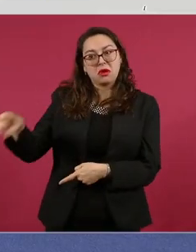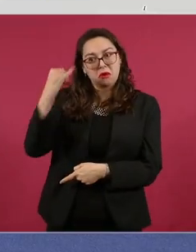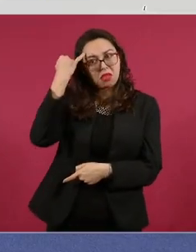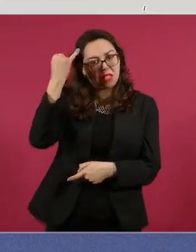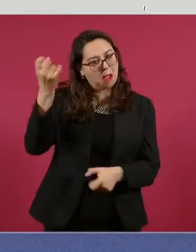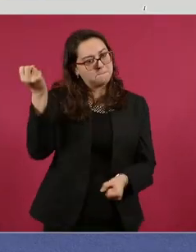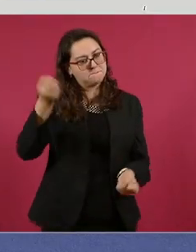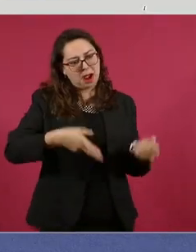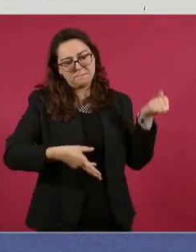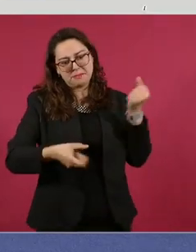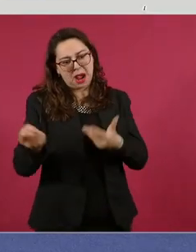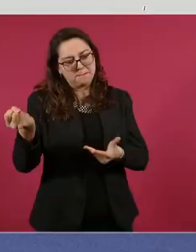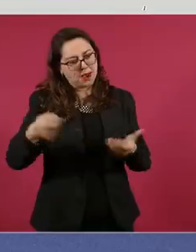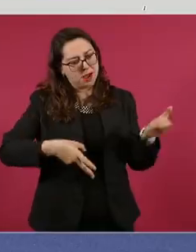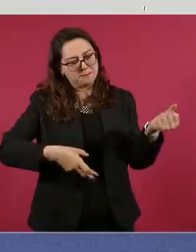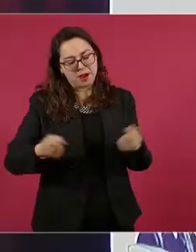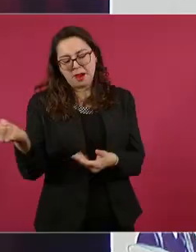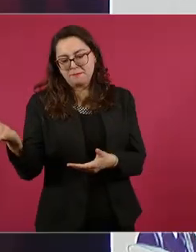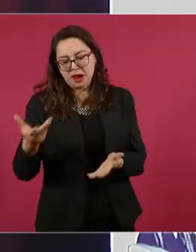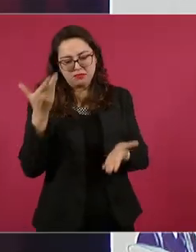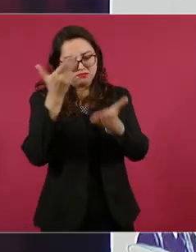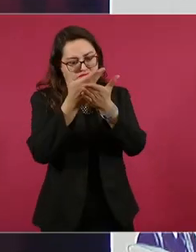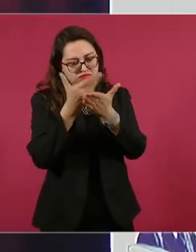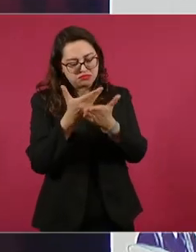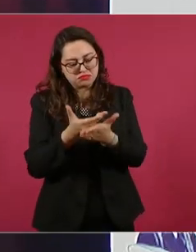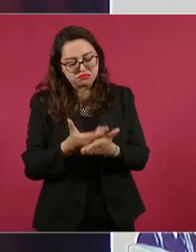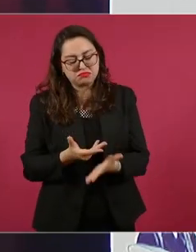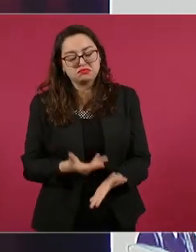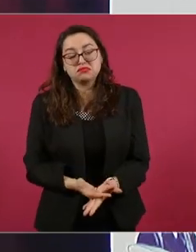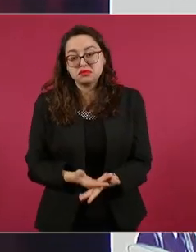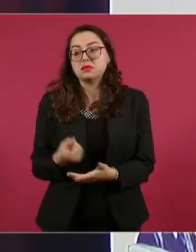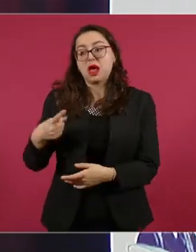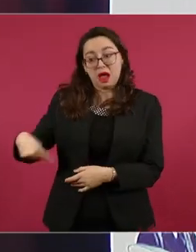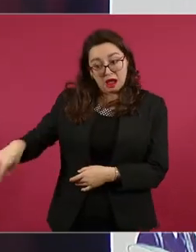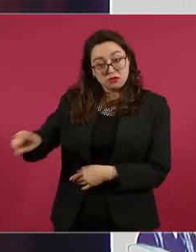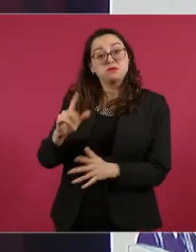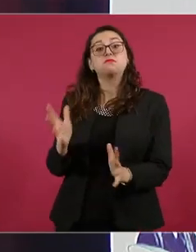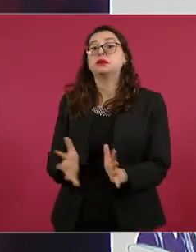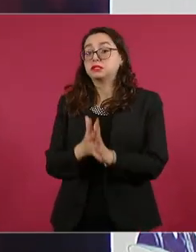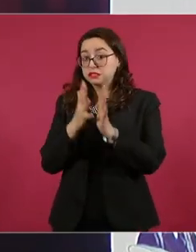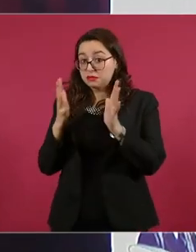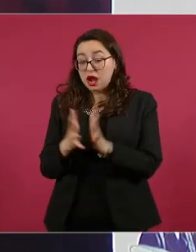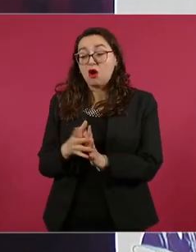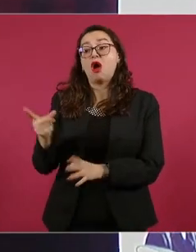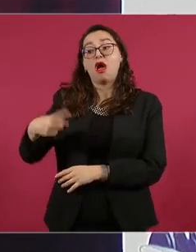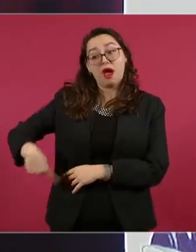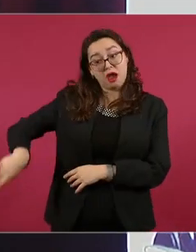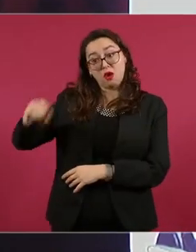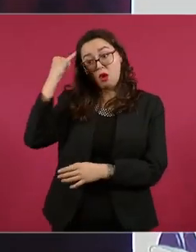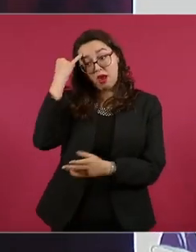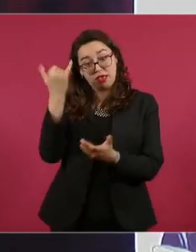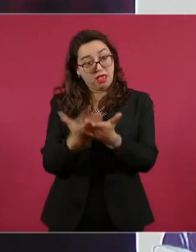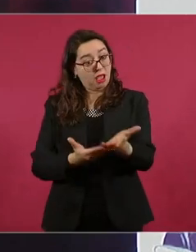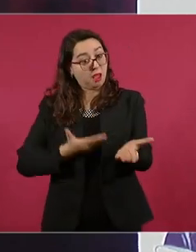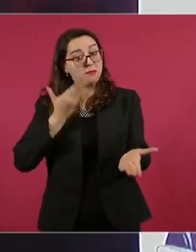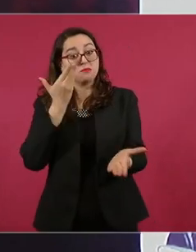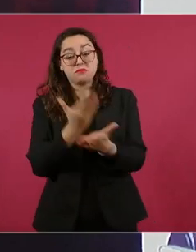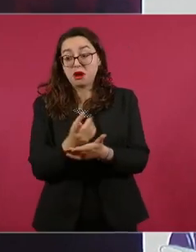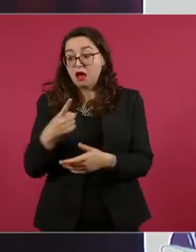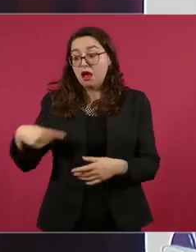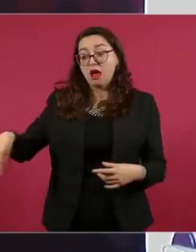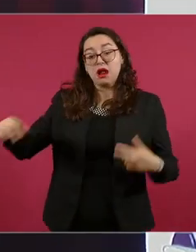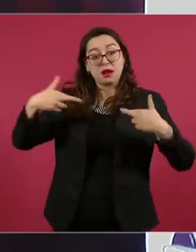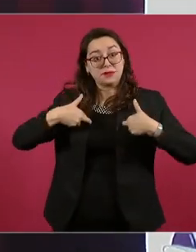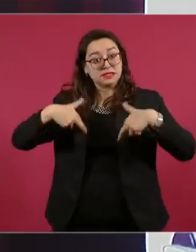esta premisa farista de que con el pueblo todo, sin el pueblo nada. De modo que, pues, ahí está contenida la palabra de los